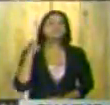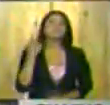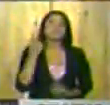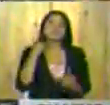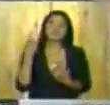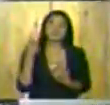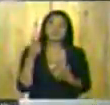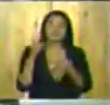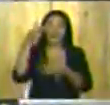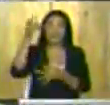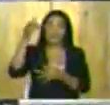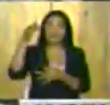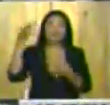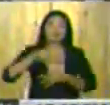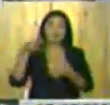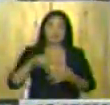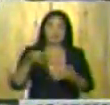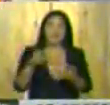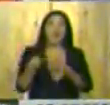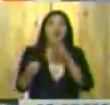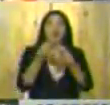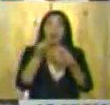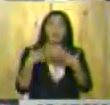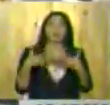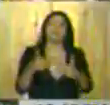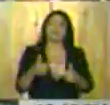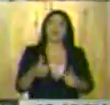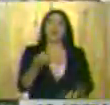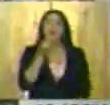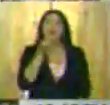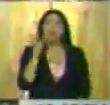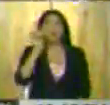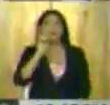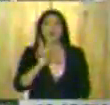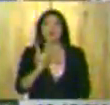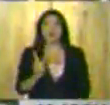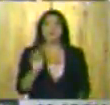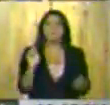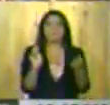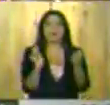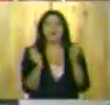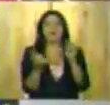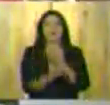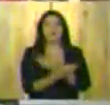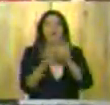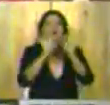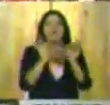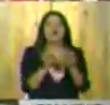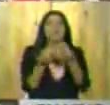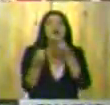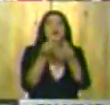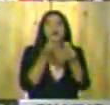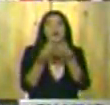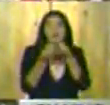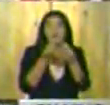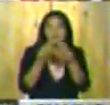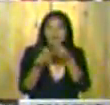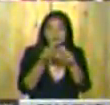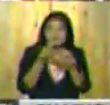Entonces esta página va a ser dedicada a Come Sano, Come Venezolano, para cambiar los patrones de